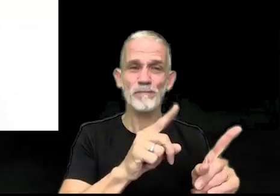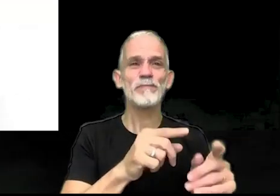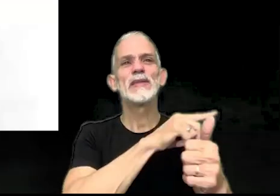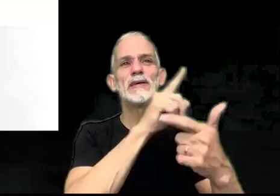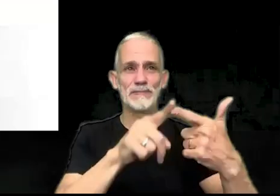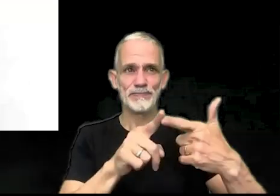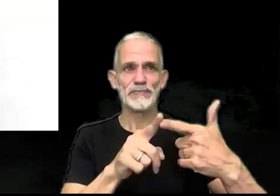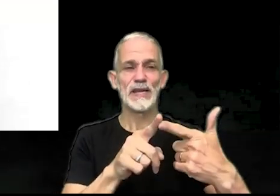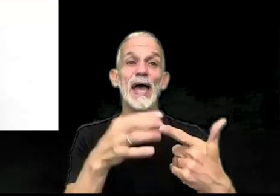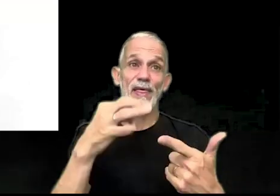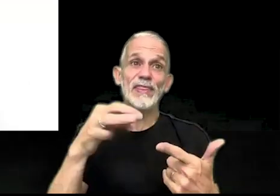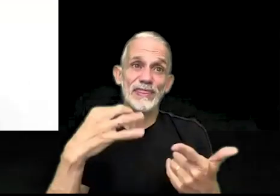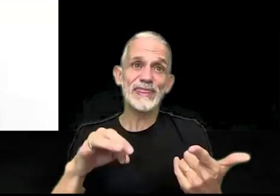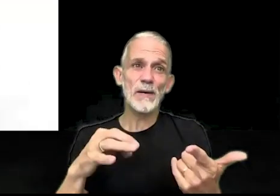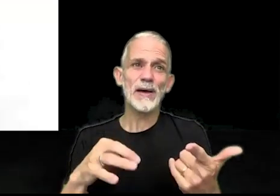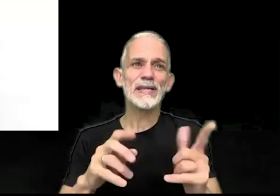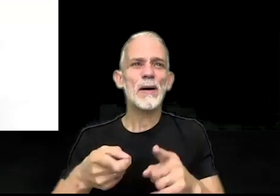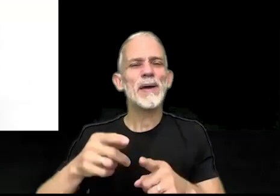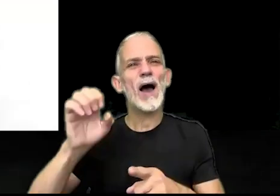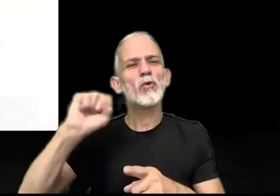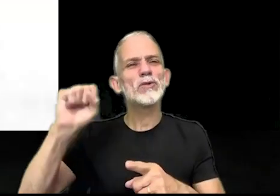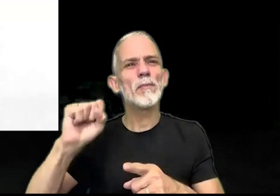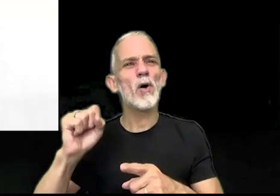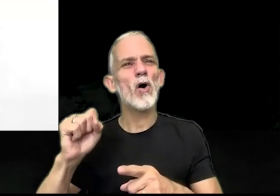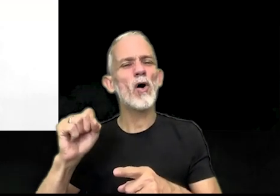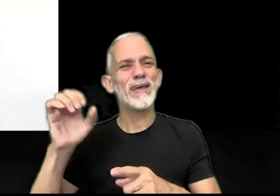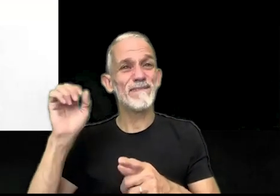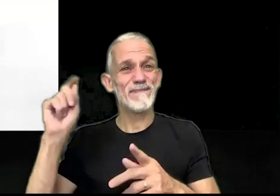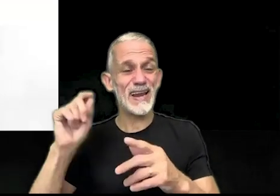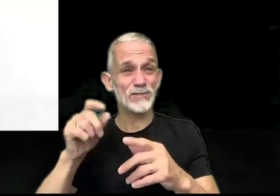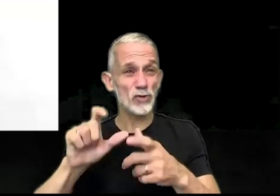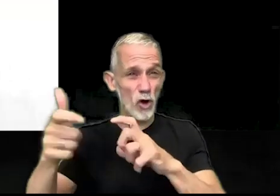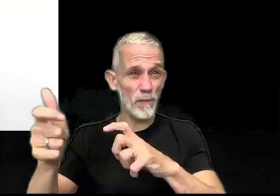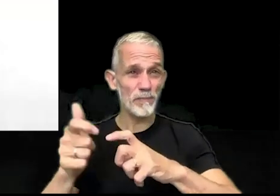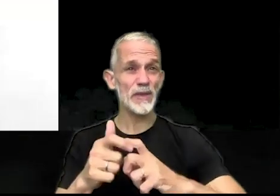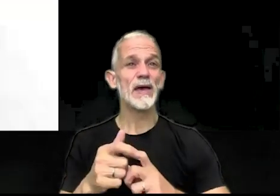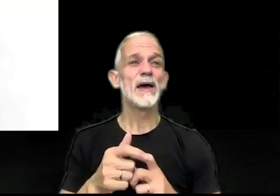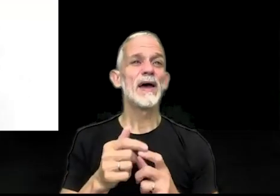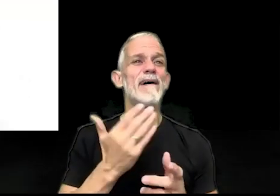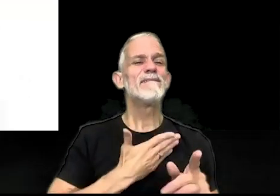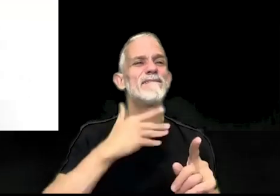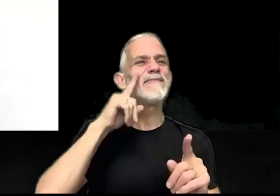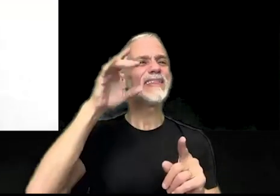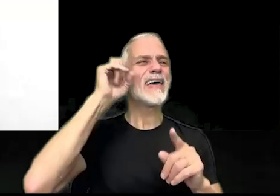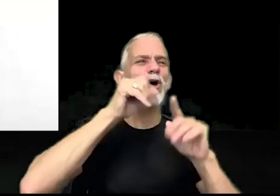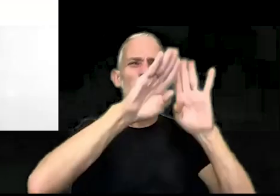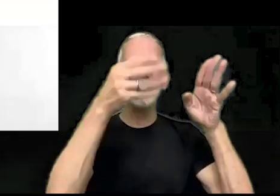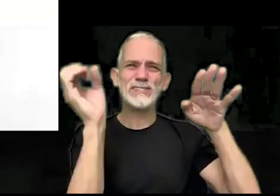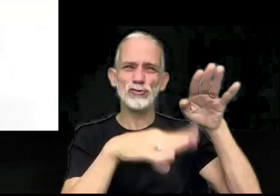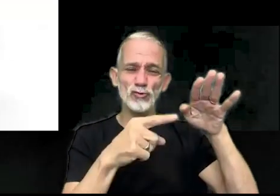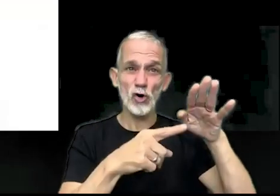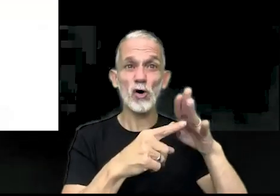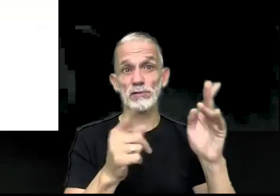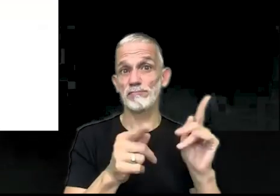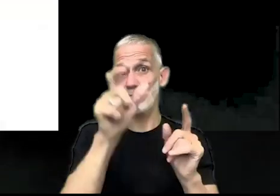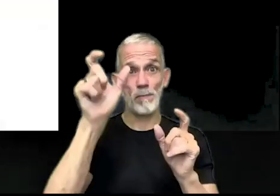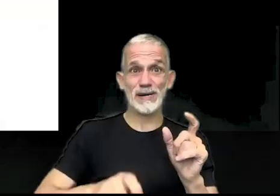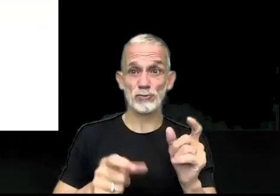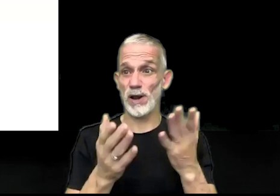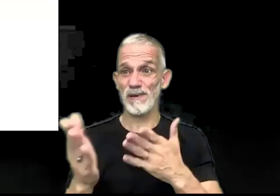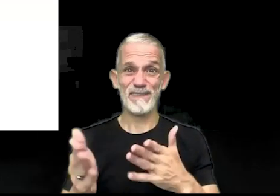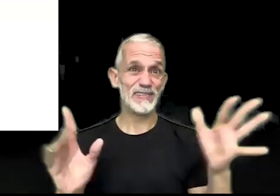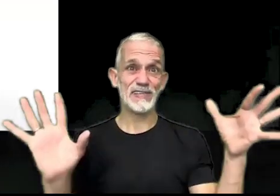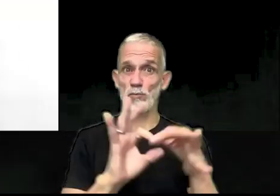ganancias, tendrán que hacer ajuste por inflación los fideicomisos cuando el fiduciante coincida con el